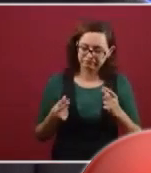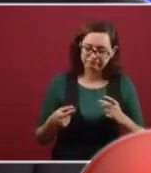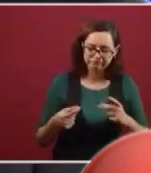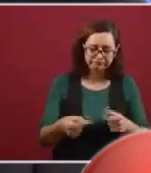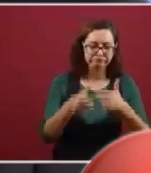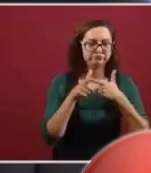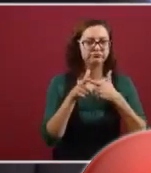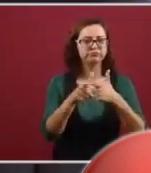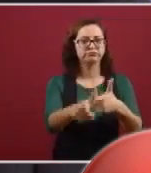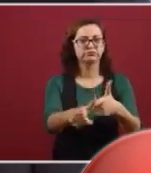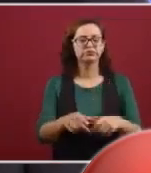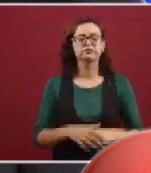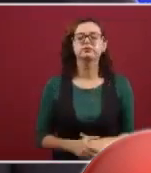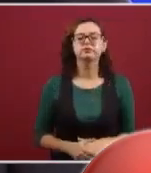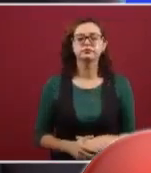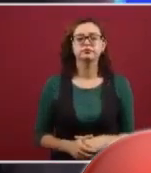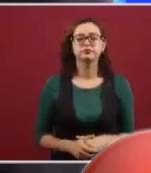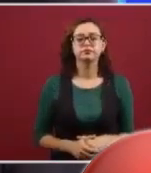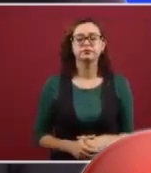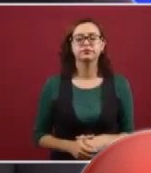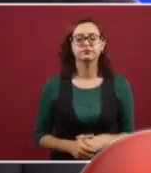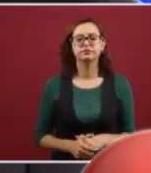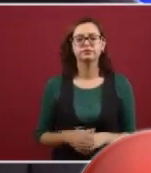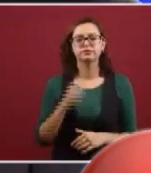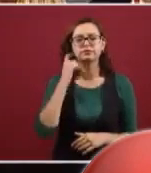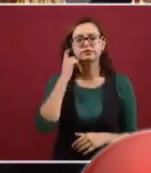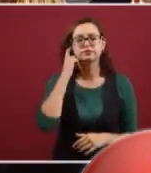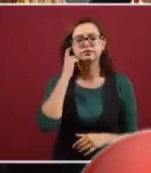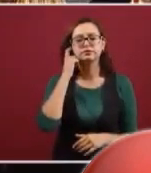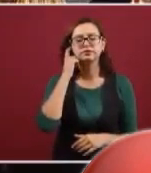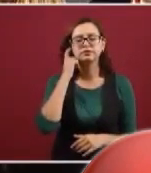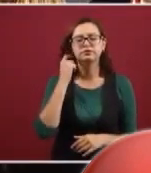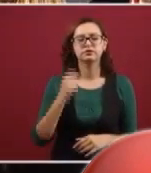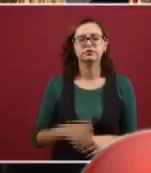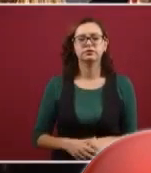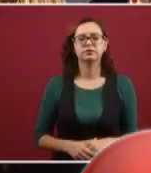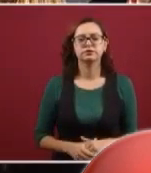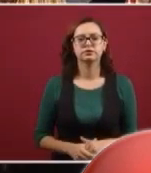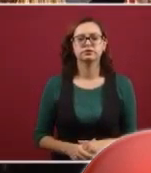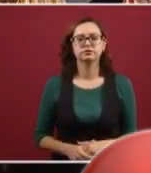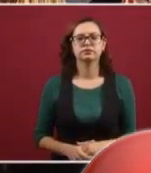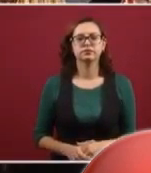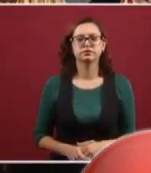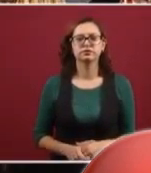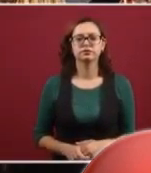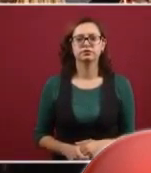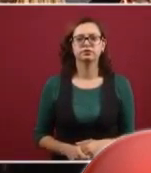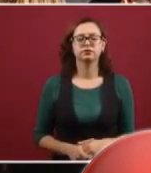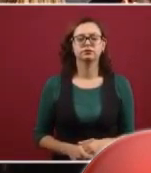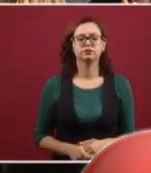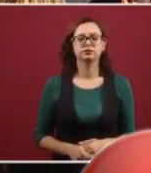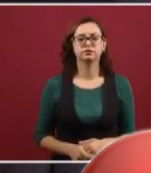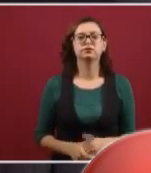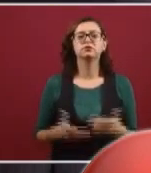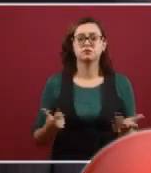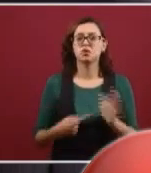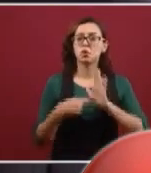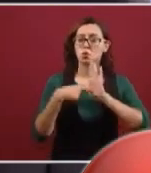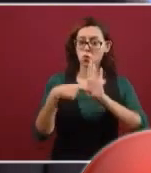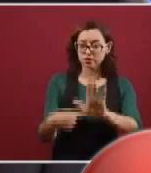contratación. Este plan de negocios demuestra que sí es posible un modelo diferente de